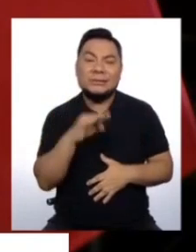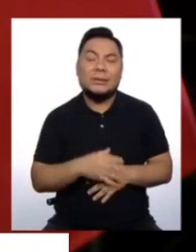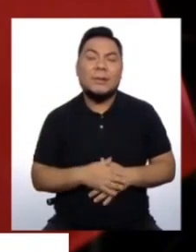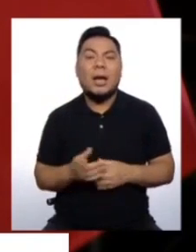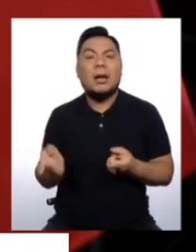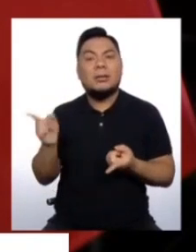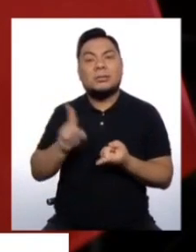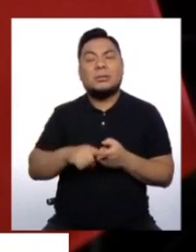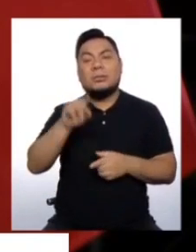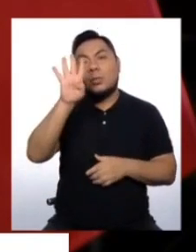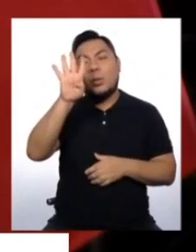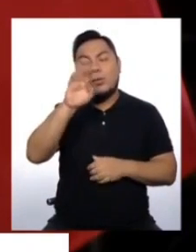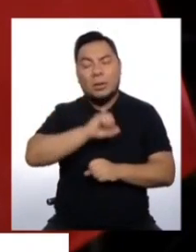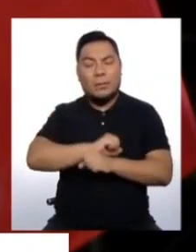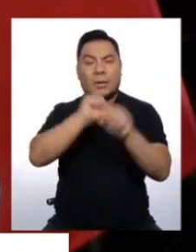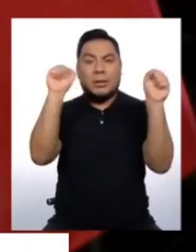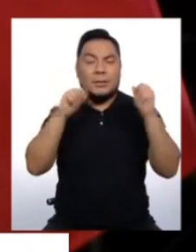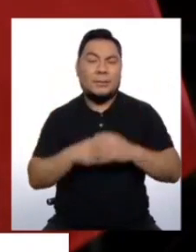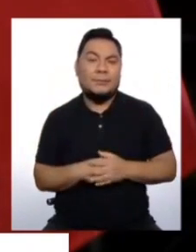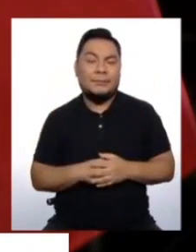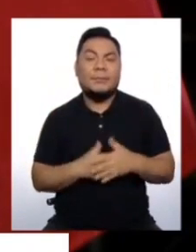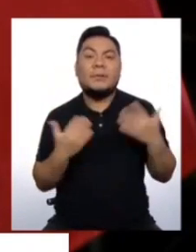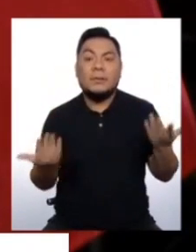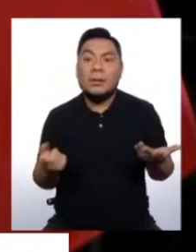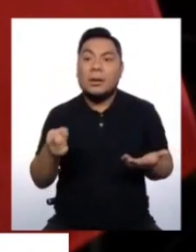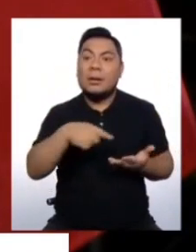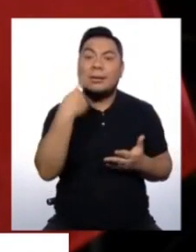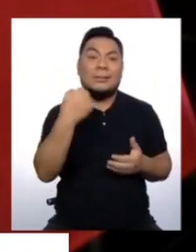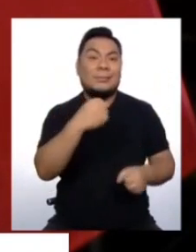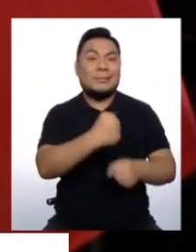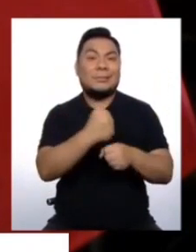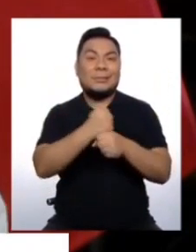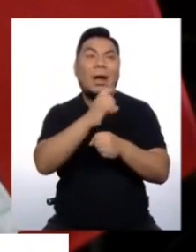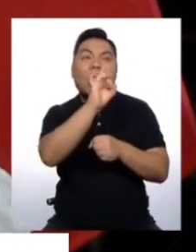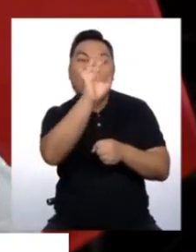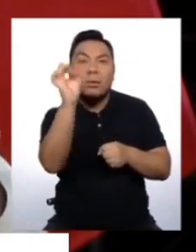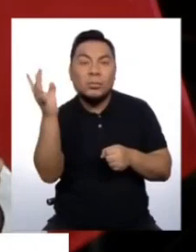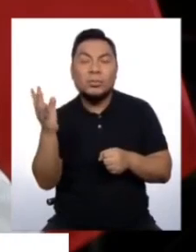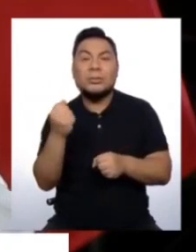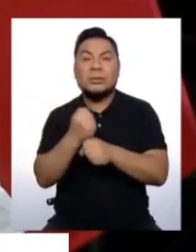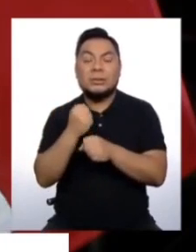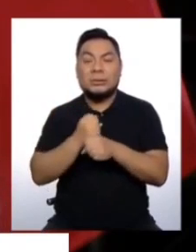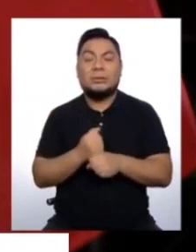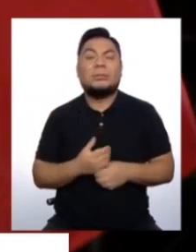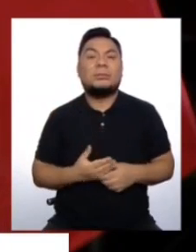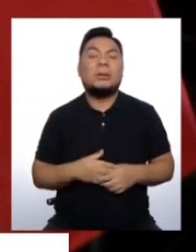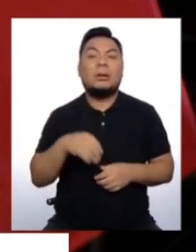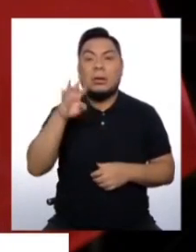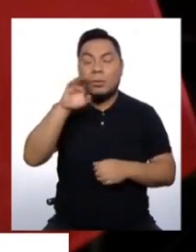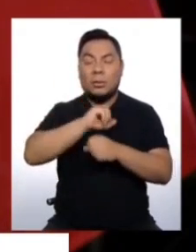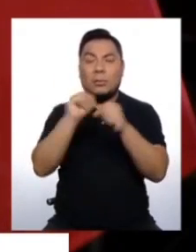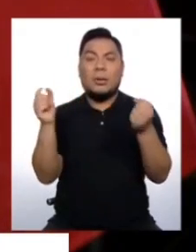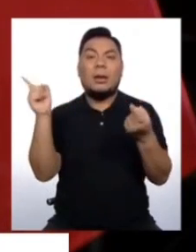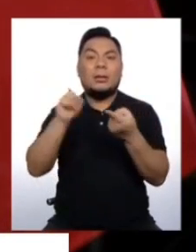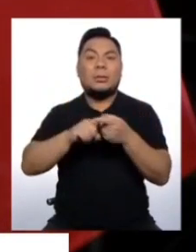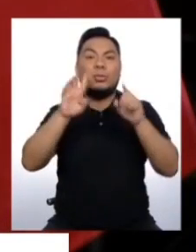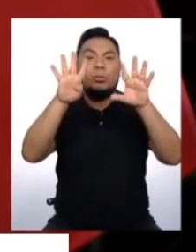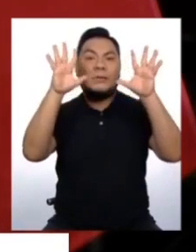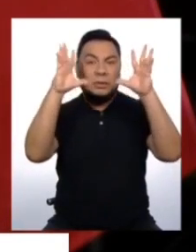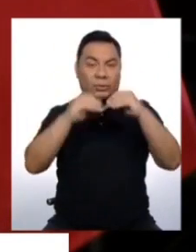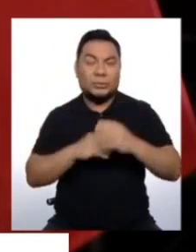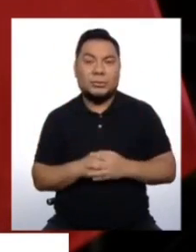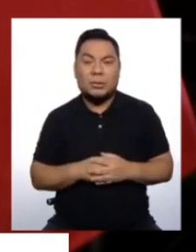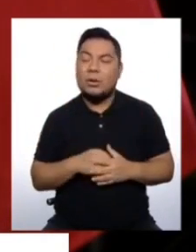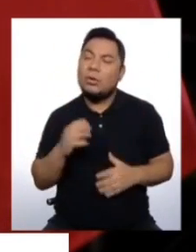las 4 de la mañana. Entonces, la actividad va a ser desde las 4 de la mañana hasta las 9 de la noche.